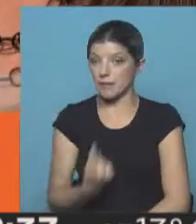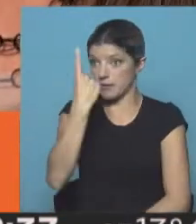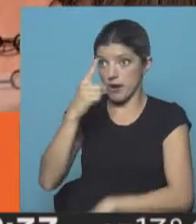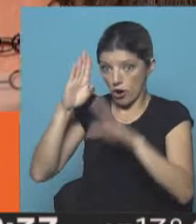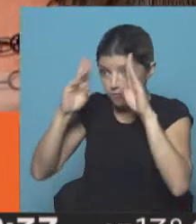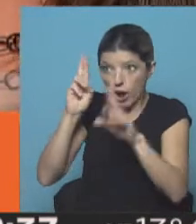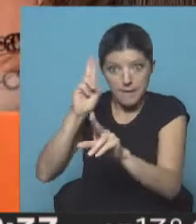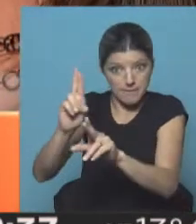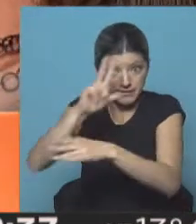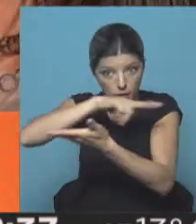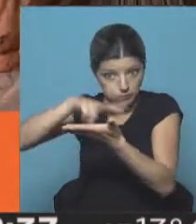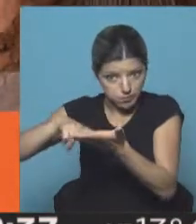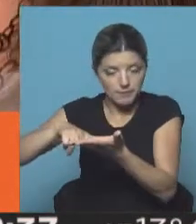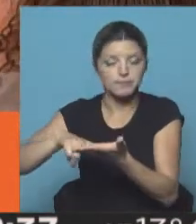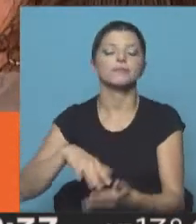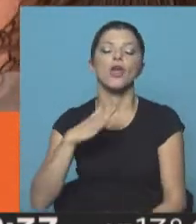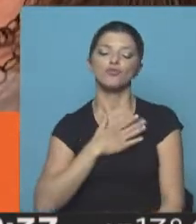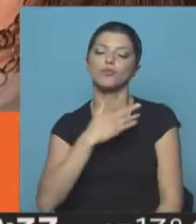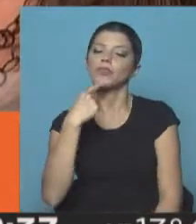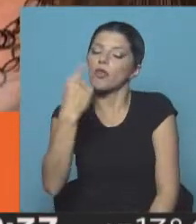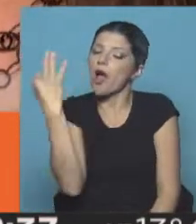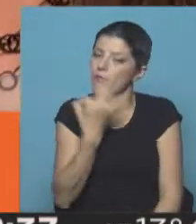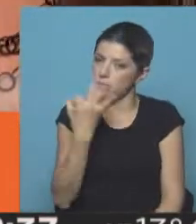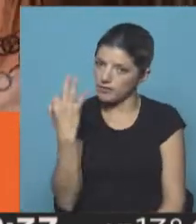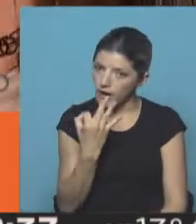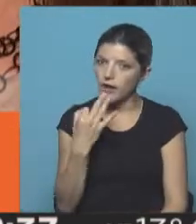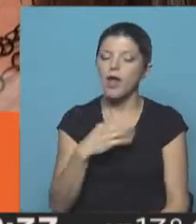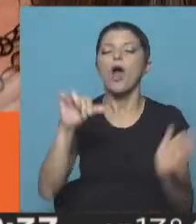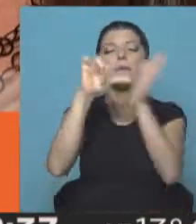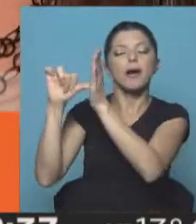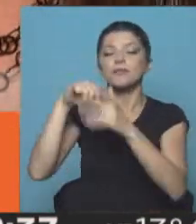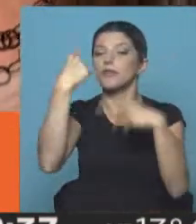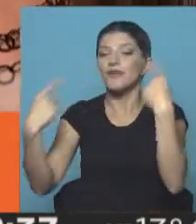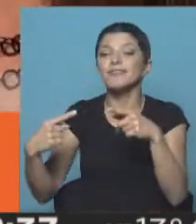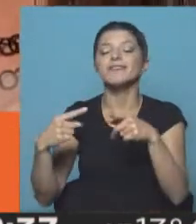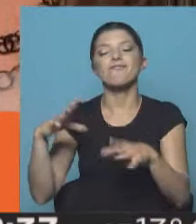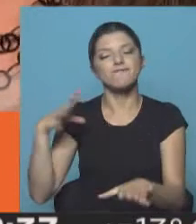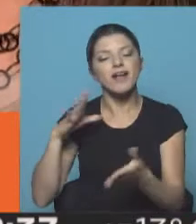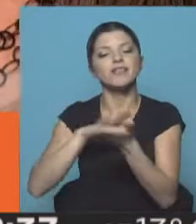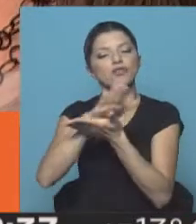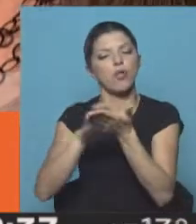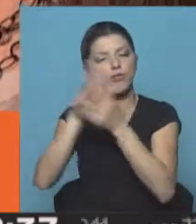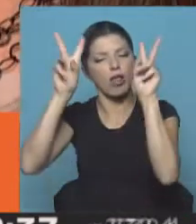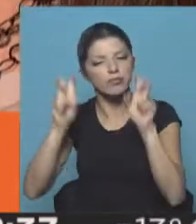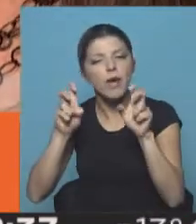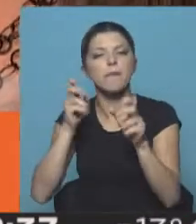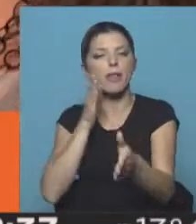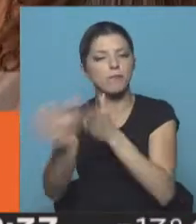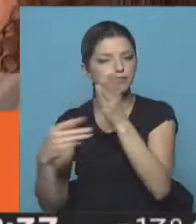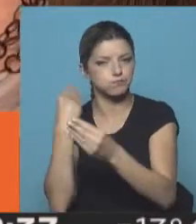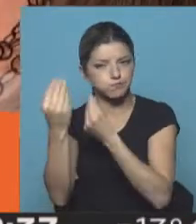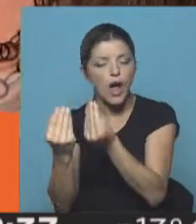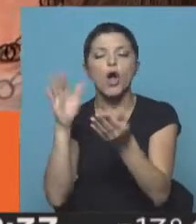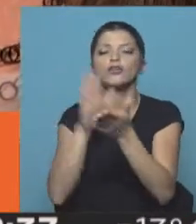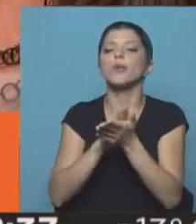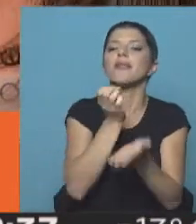Y te digo la verdad, los estados tienen muchísimas deudas con el tema de refugiados. No es vinculante la llamada Declaración de